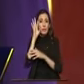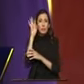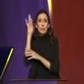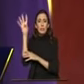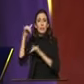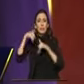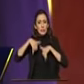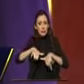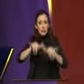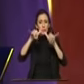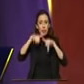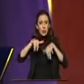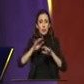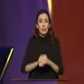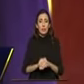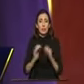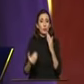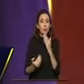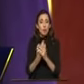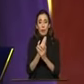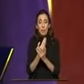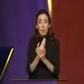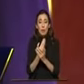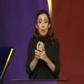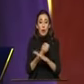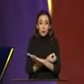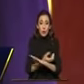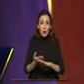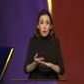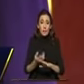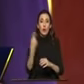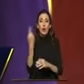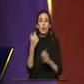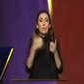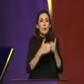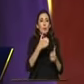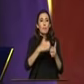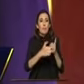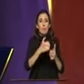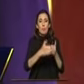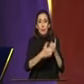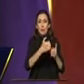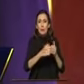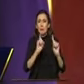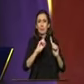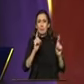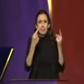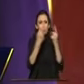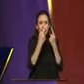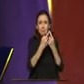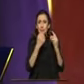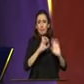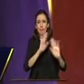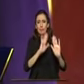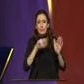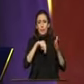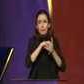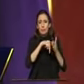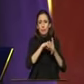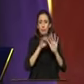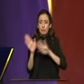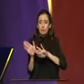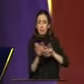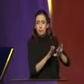imaginativamente, de forma innovada, en alternativas, lo único que hacen es ver cómo pelean, cómo se enfrentan y cómo denostan